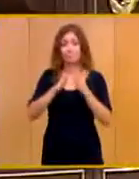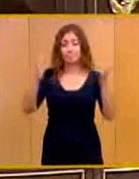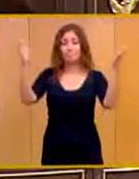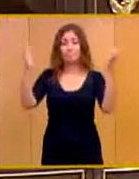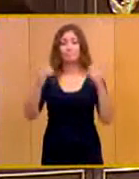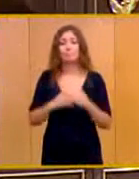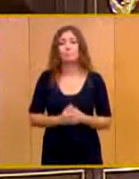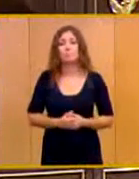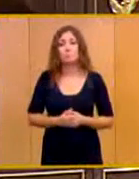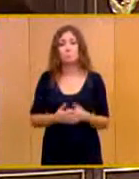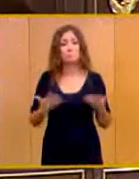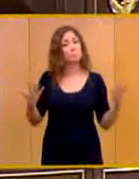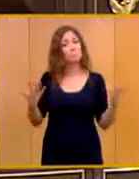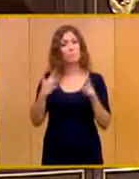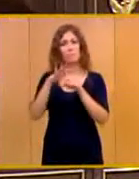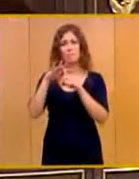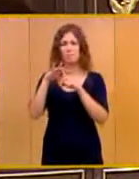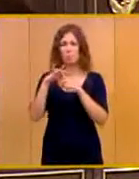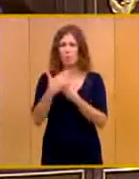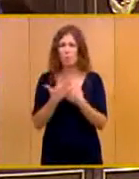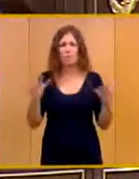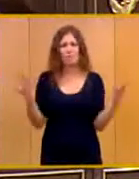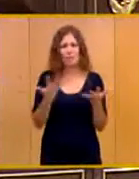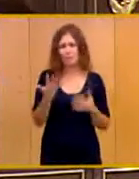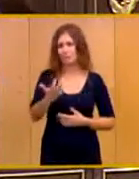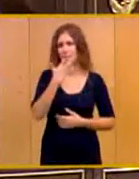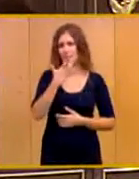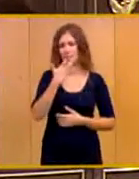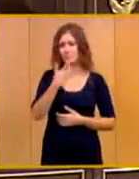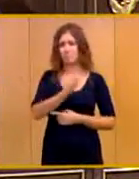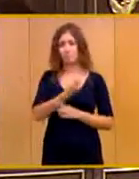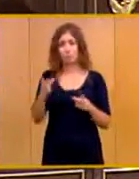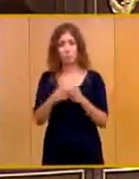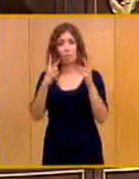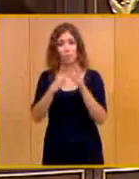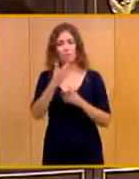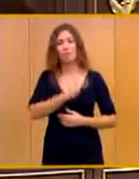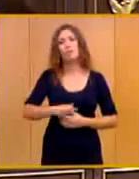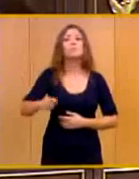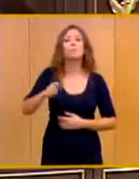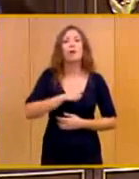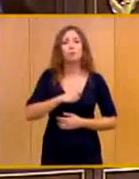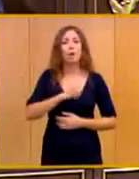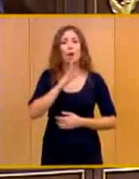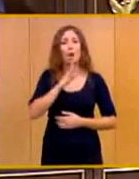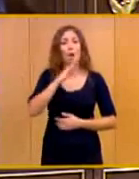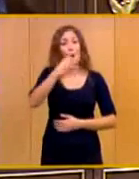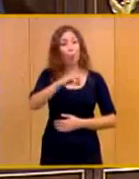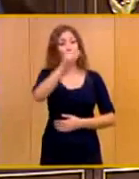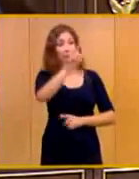la situación sería muy grave si en el horizonte de los españoles no apareciera más opción que la que usted